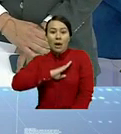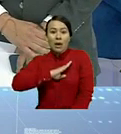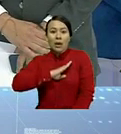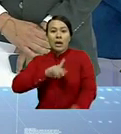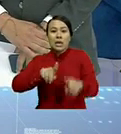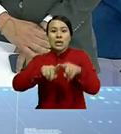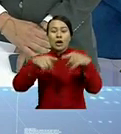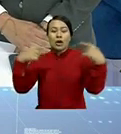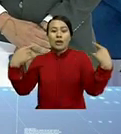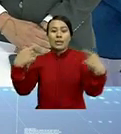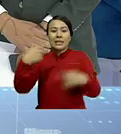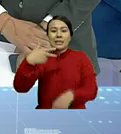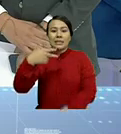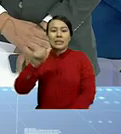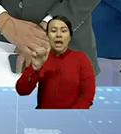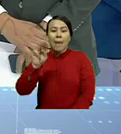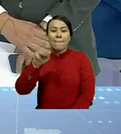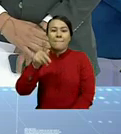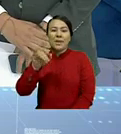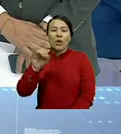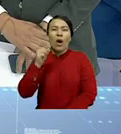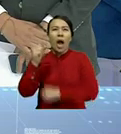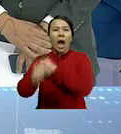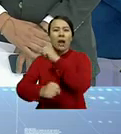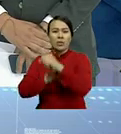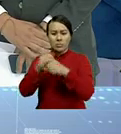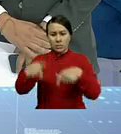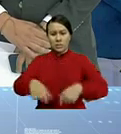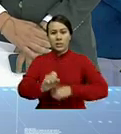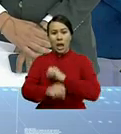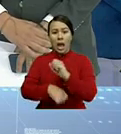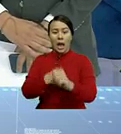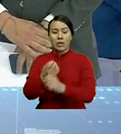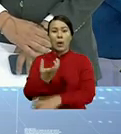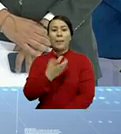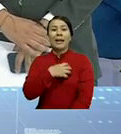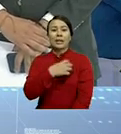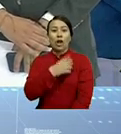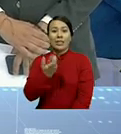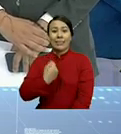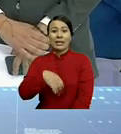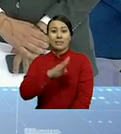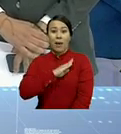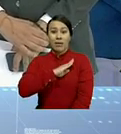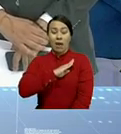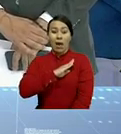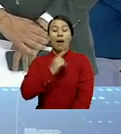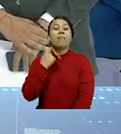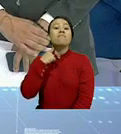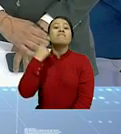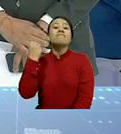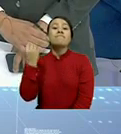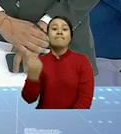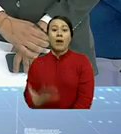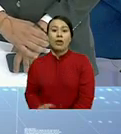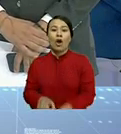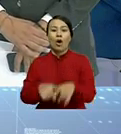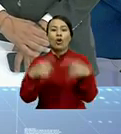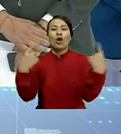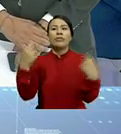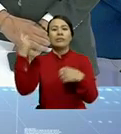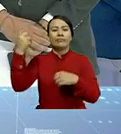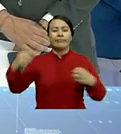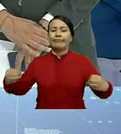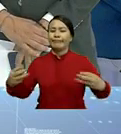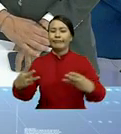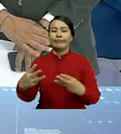League? ¿En cuál? ¿En qué año? Este año ahorita. Ah, ya, correcto, sí. Con un cuadro inglés, recuerdo